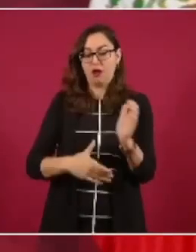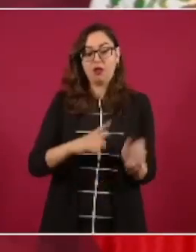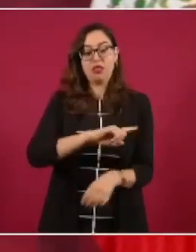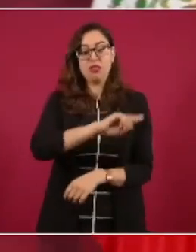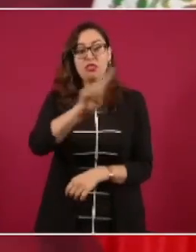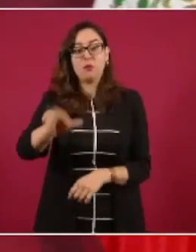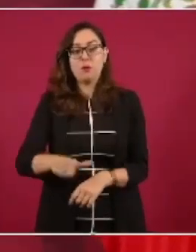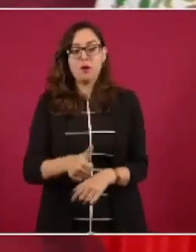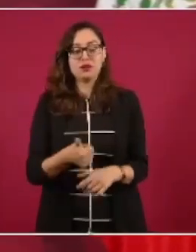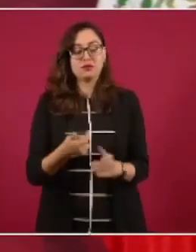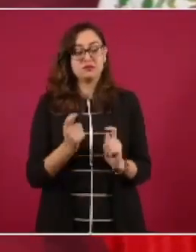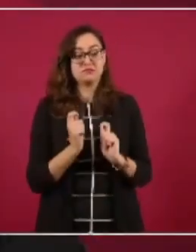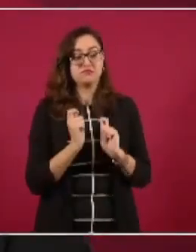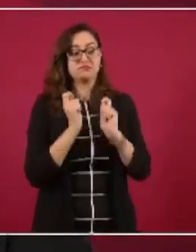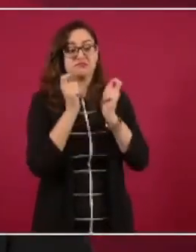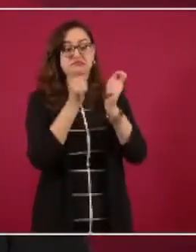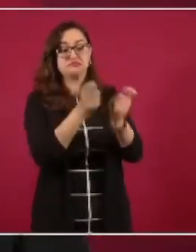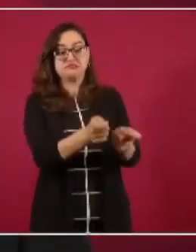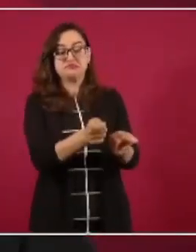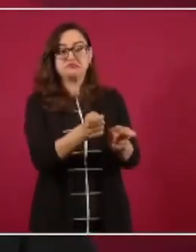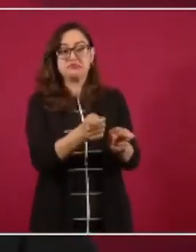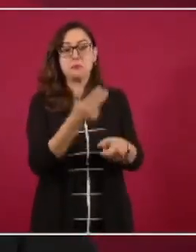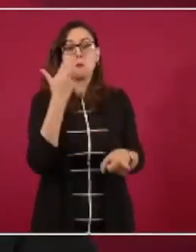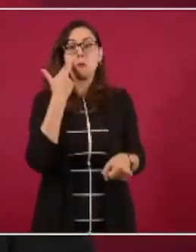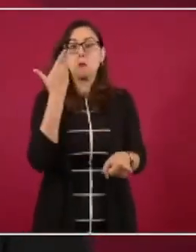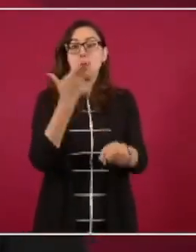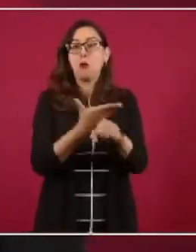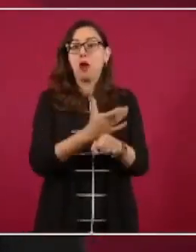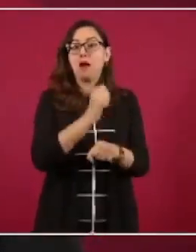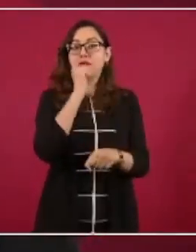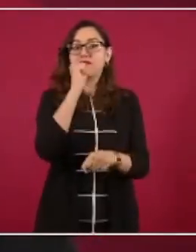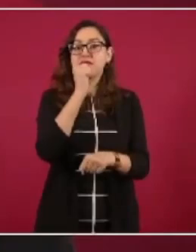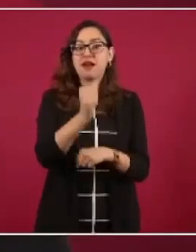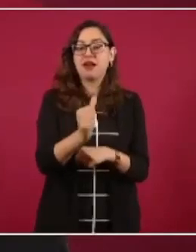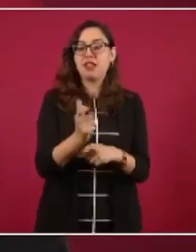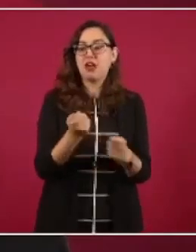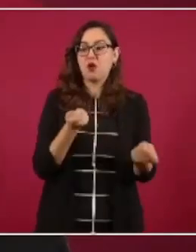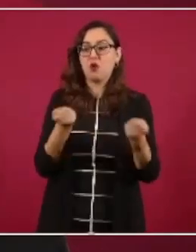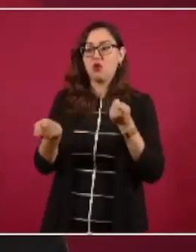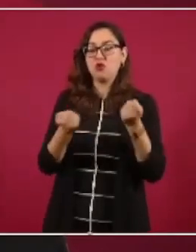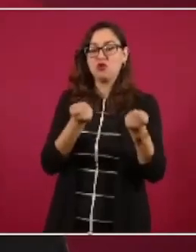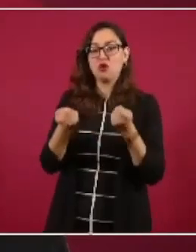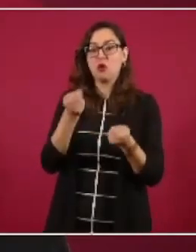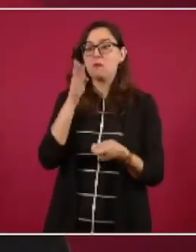irresponsable, que vuelva a suceder lo que pasó con la Policía Federal.